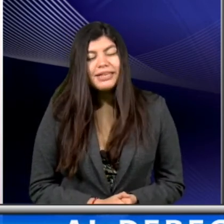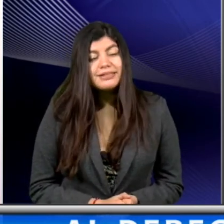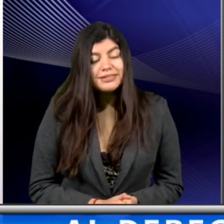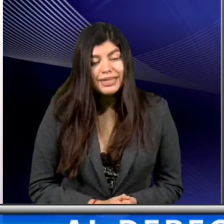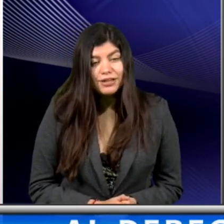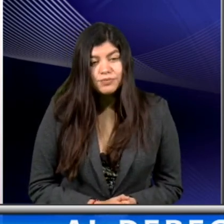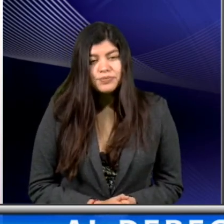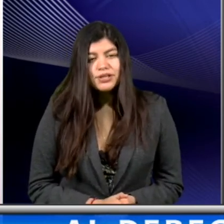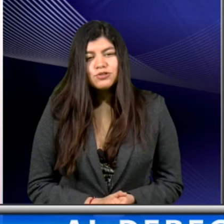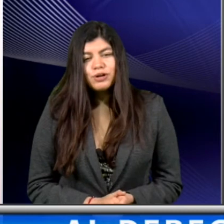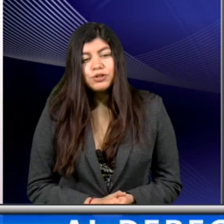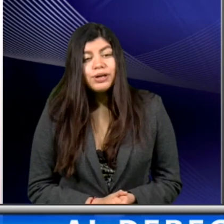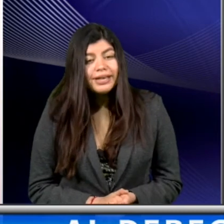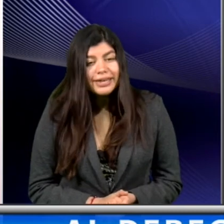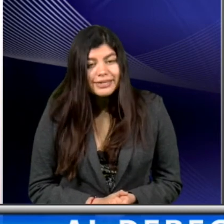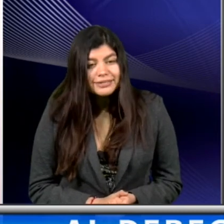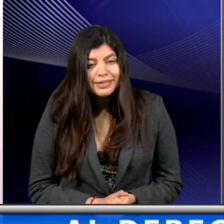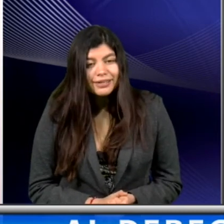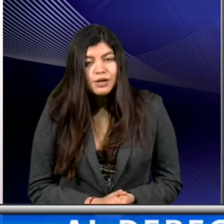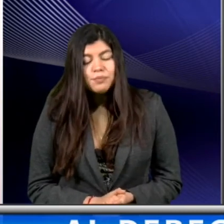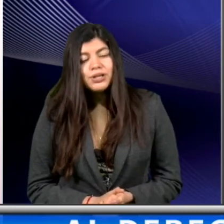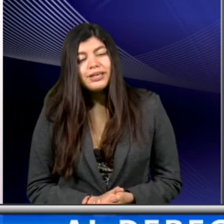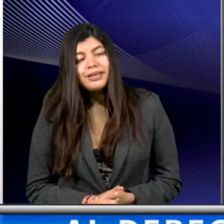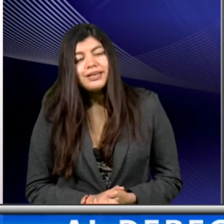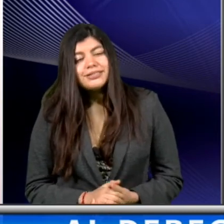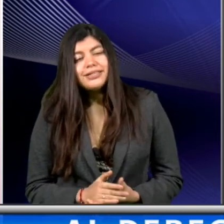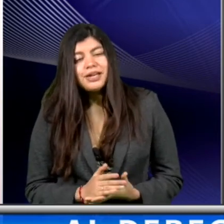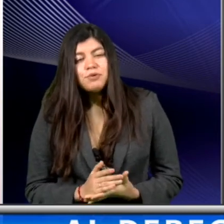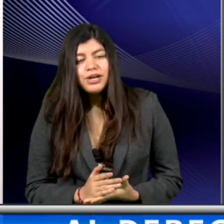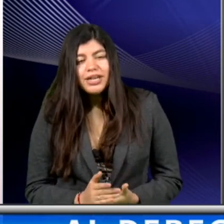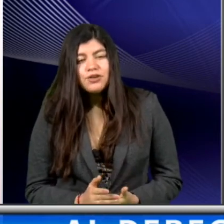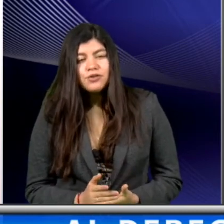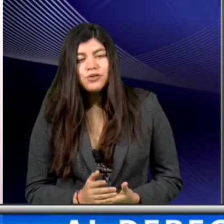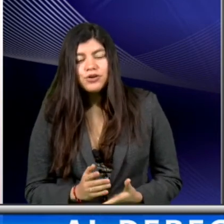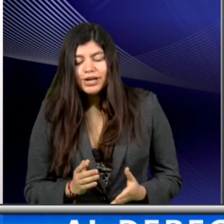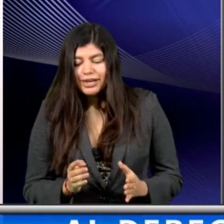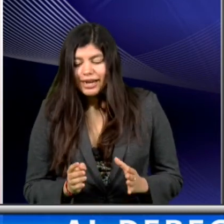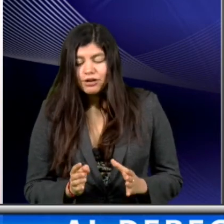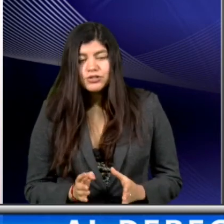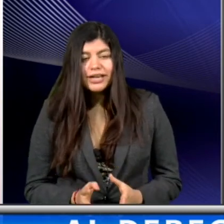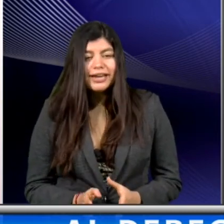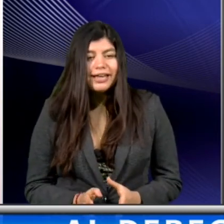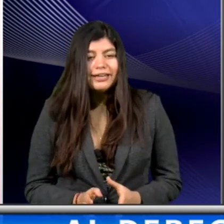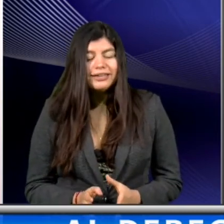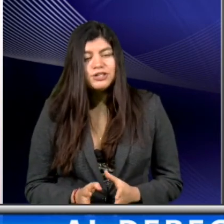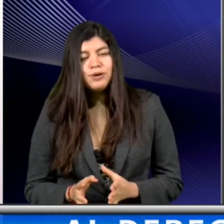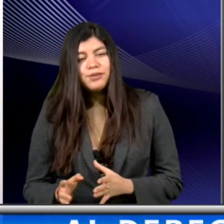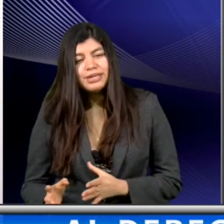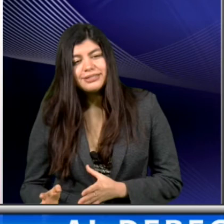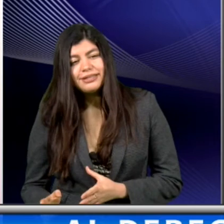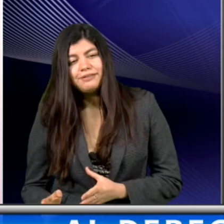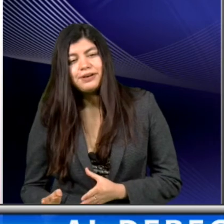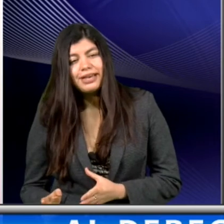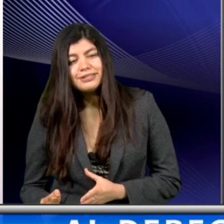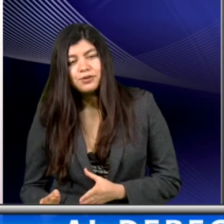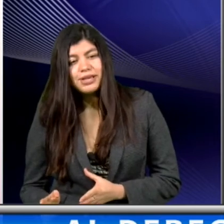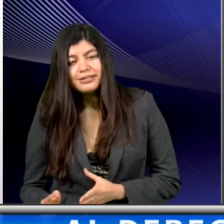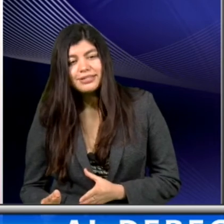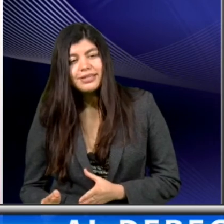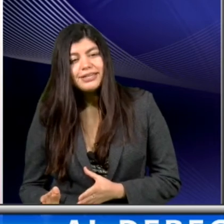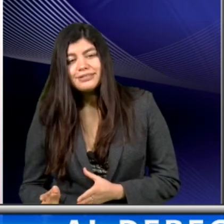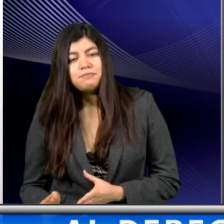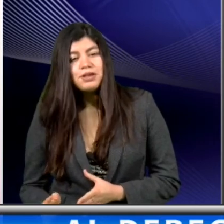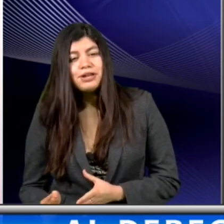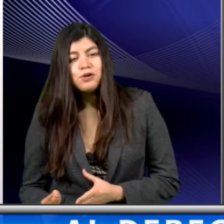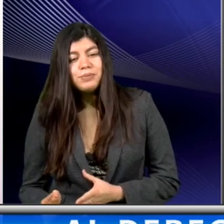ese límite es necesario, sobre todo en la crianza, porque si tenemos niños con las cosas claras, esos adolescentes van a